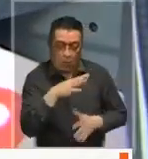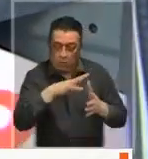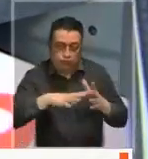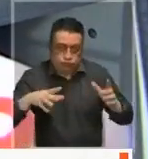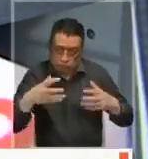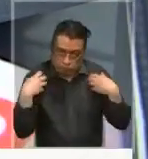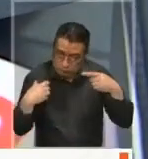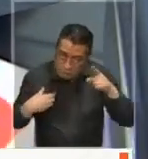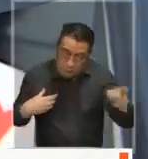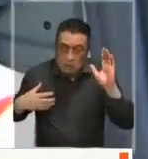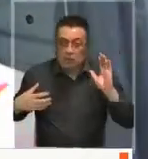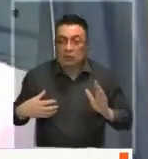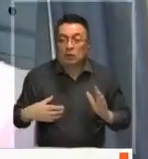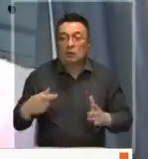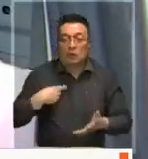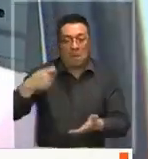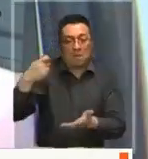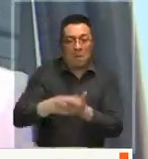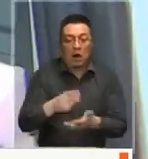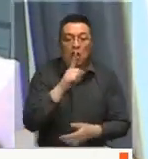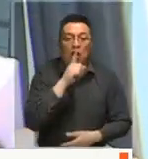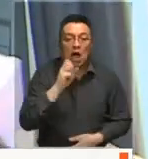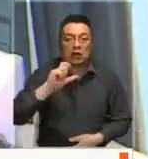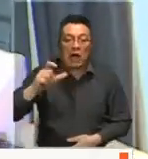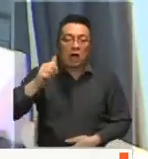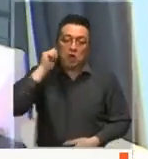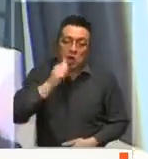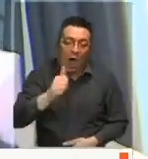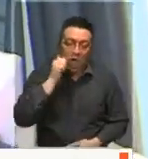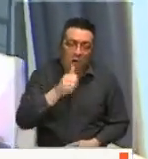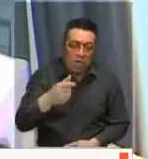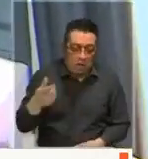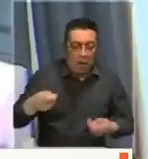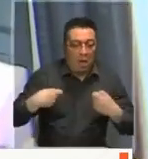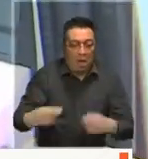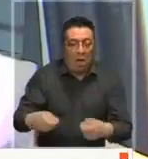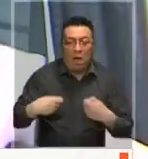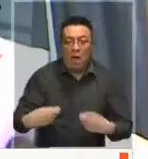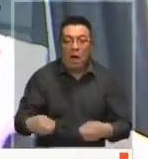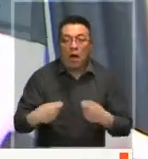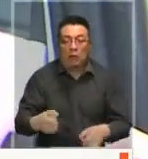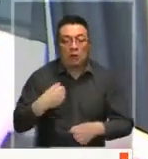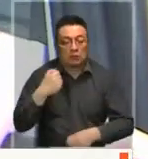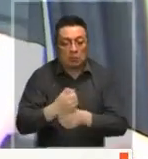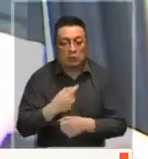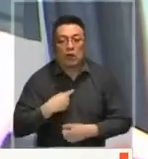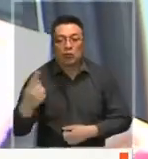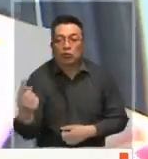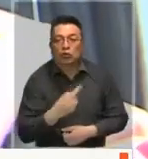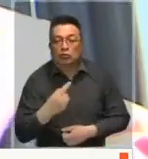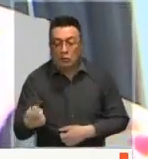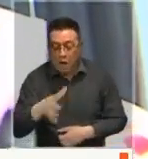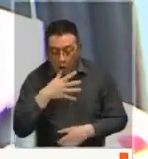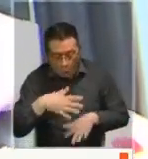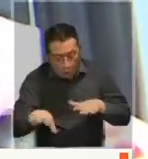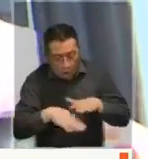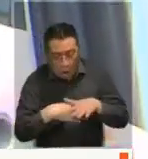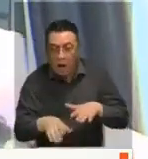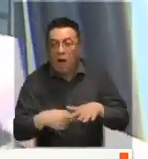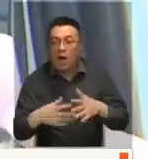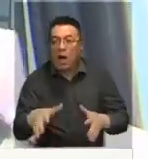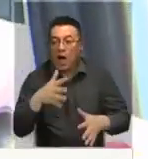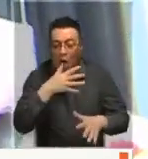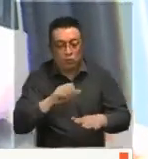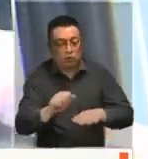viene pagando el tax siempre todos los días ahí. Bueno, yo me transcurro mi trabajo, paso por el charco, lo tengo el